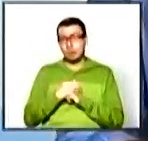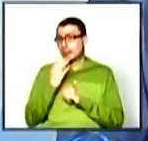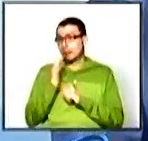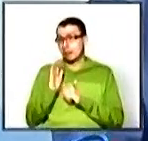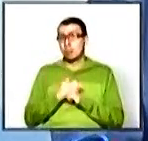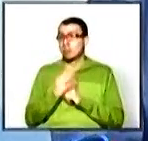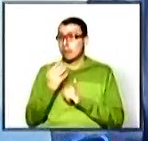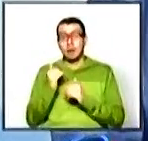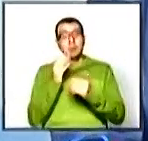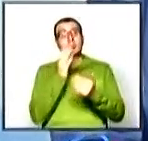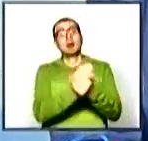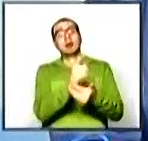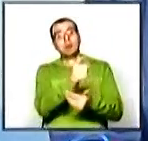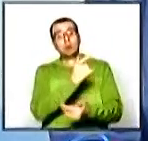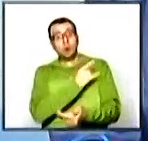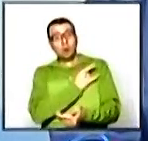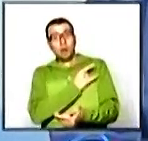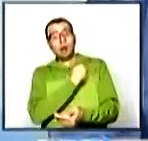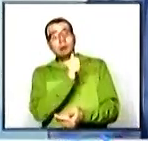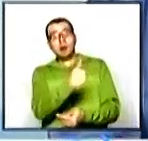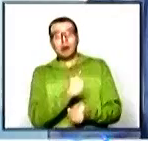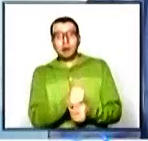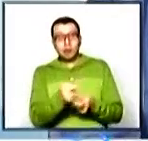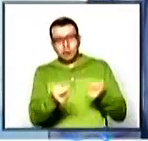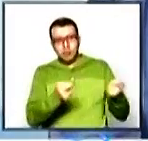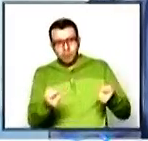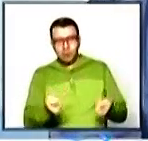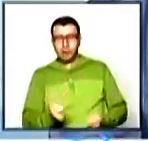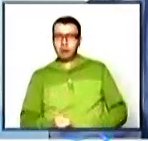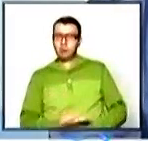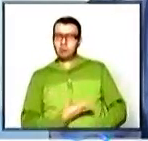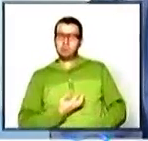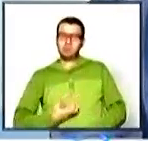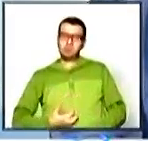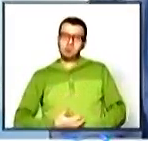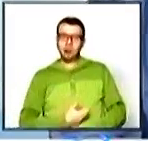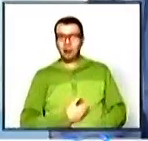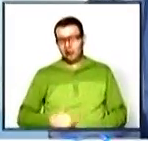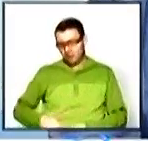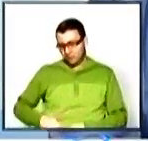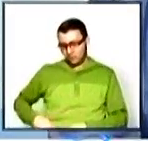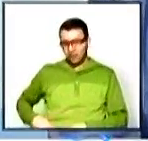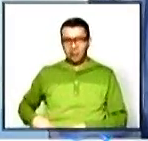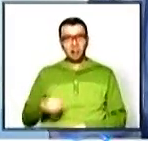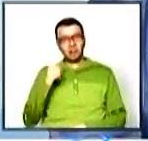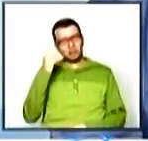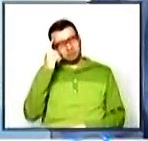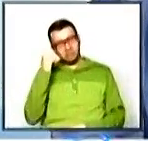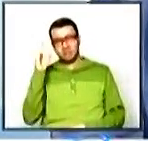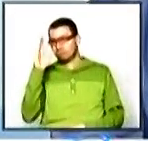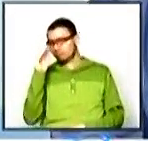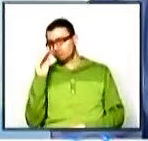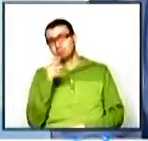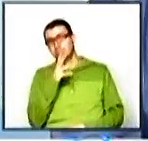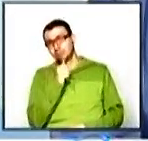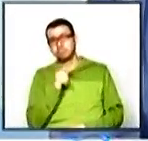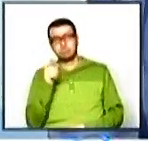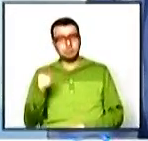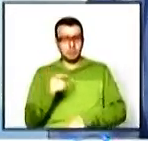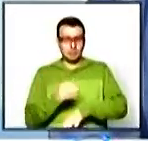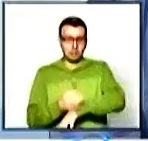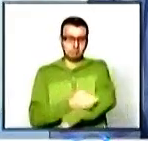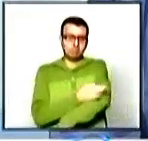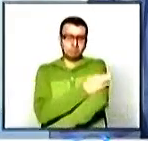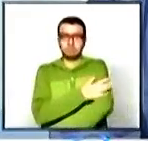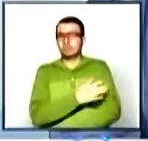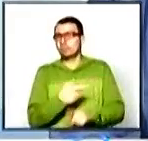la universidad, entonces vamos a hablar de la gastritis, del colon, del insomnio, de la psoriasis, del vitiligo y de